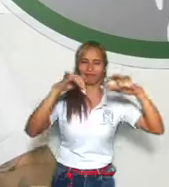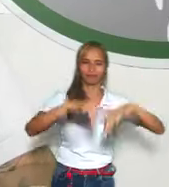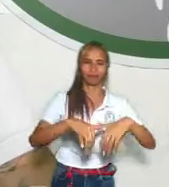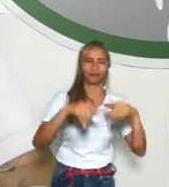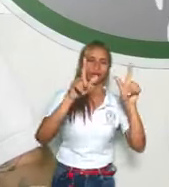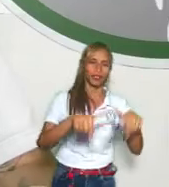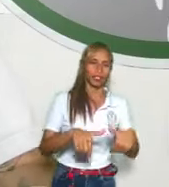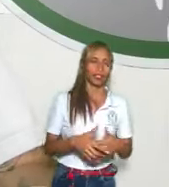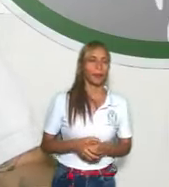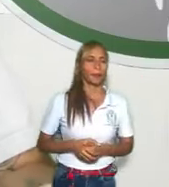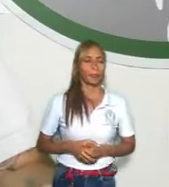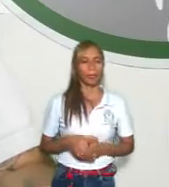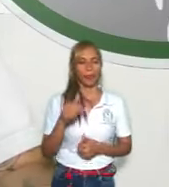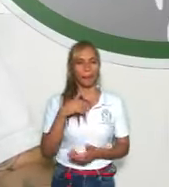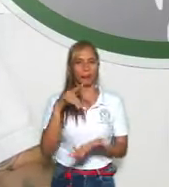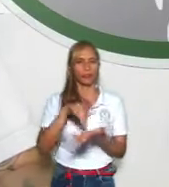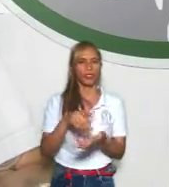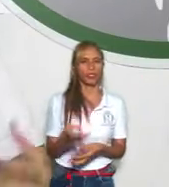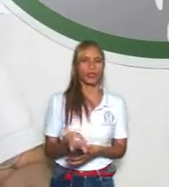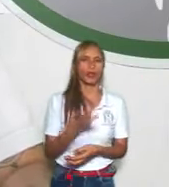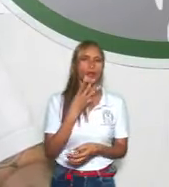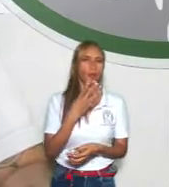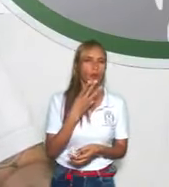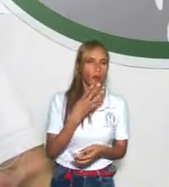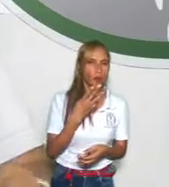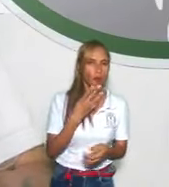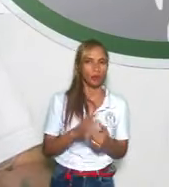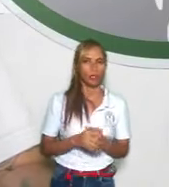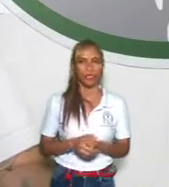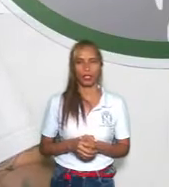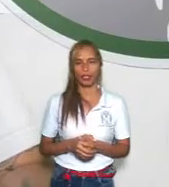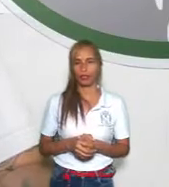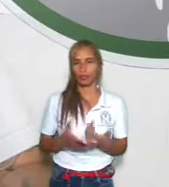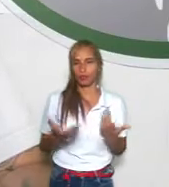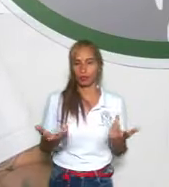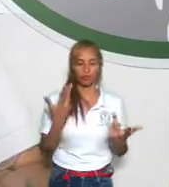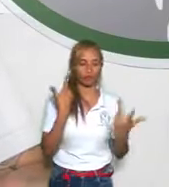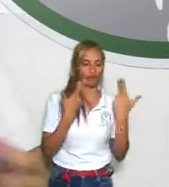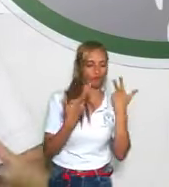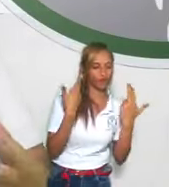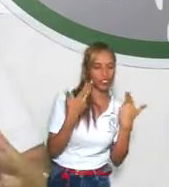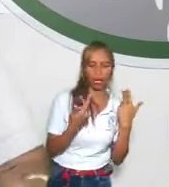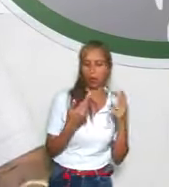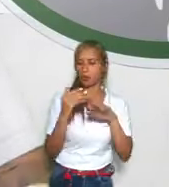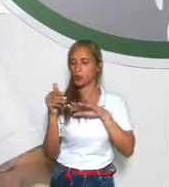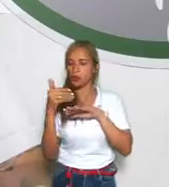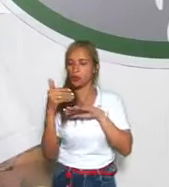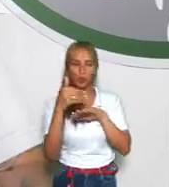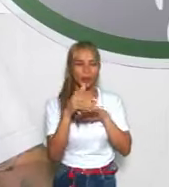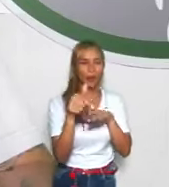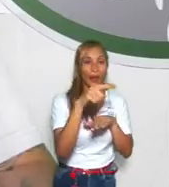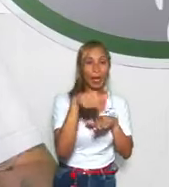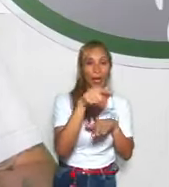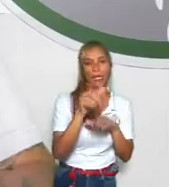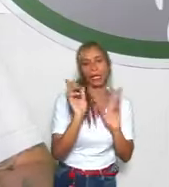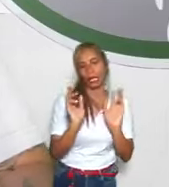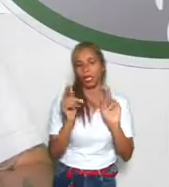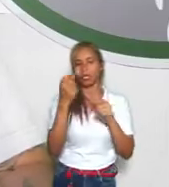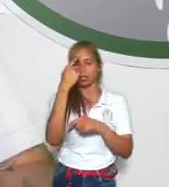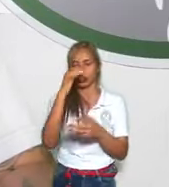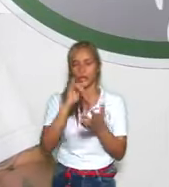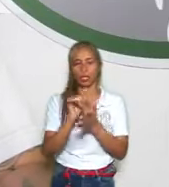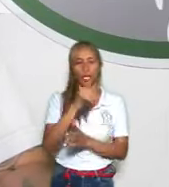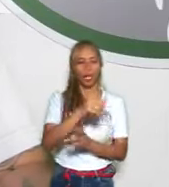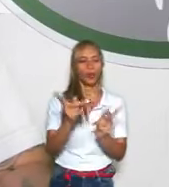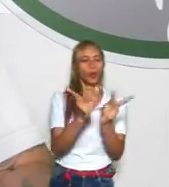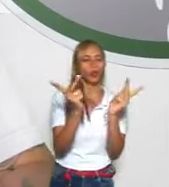ir a almorzar, a arreglarse en estética. Entonces creo que puede convertirse en un epicentro de desarrollo